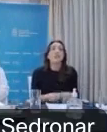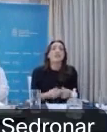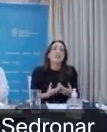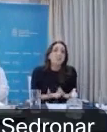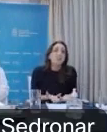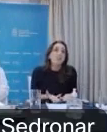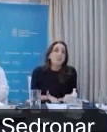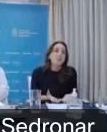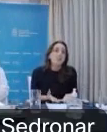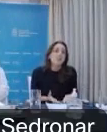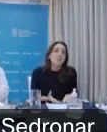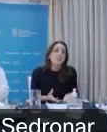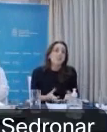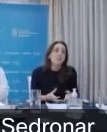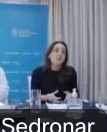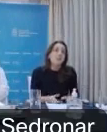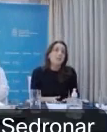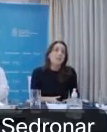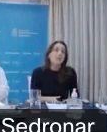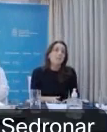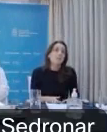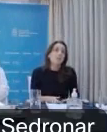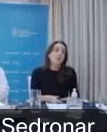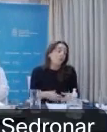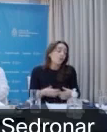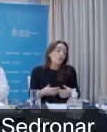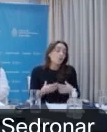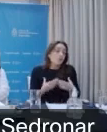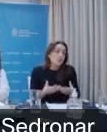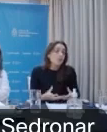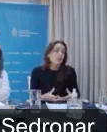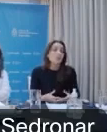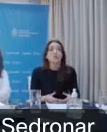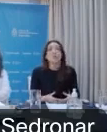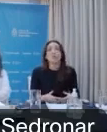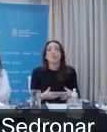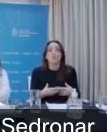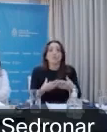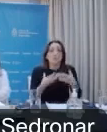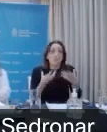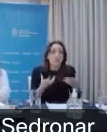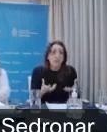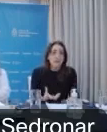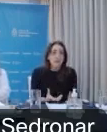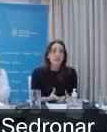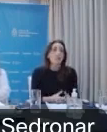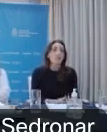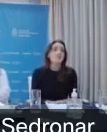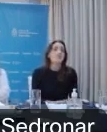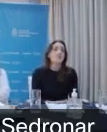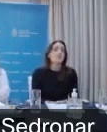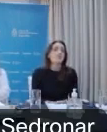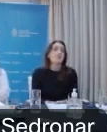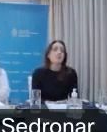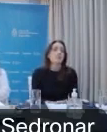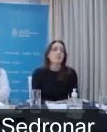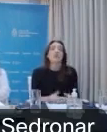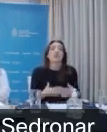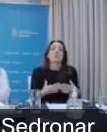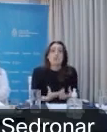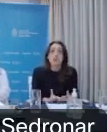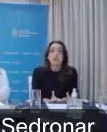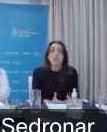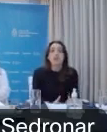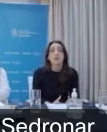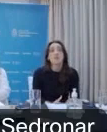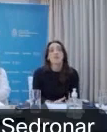espacio público dejaron de ser espacios con sentido, ¿no?, y con validez y espacios